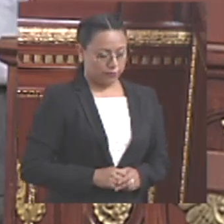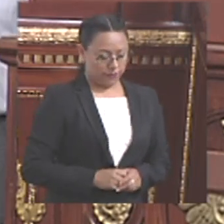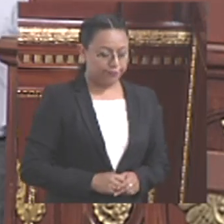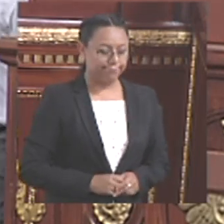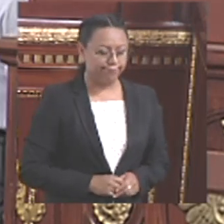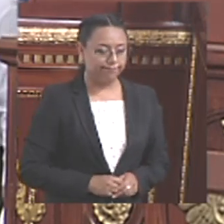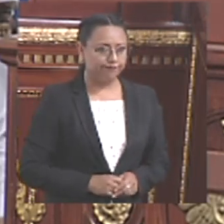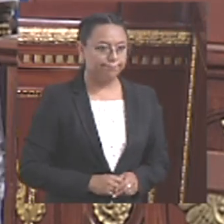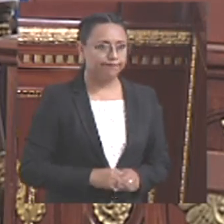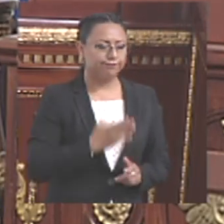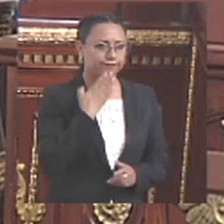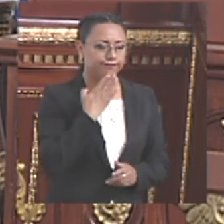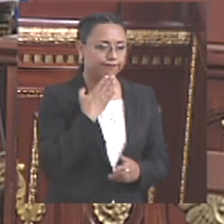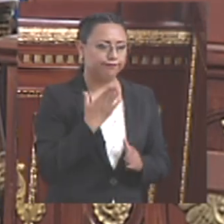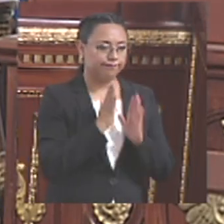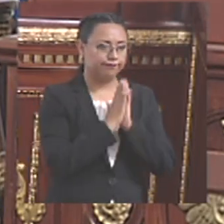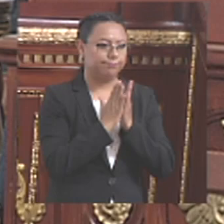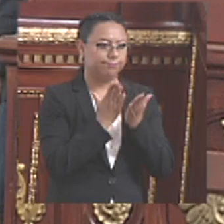Adelante, por favor.